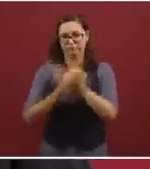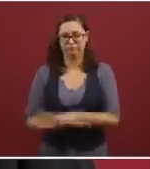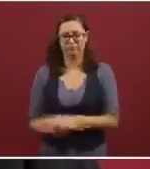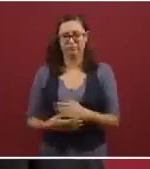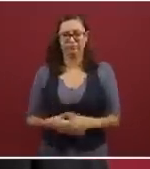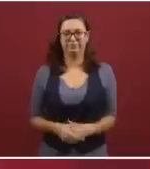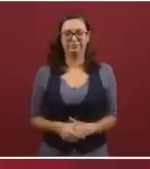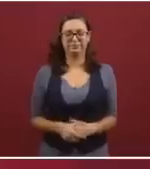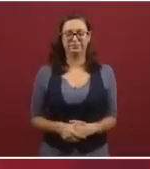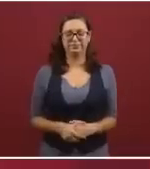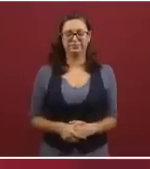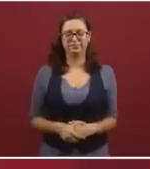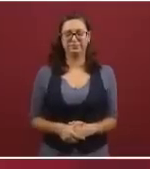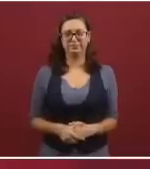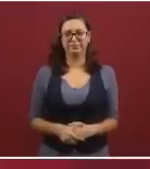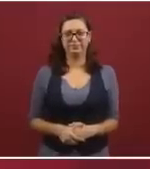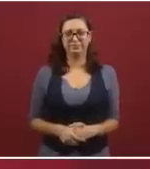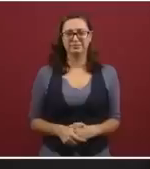Una vez